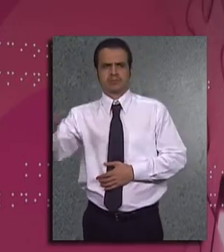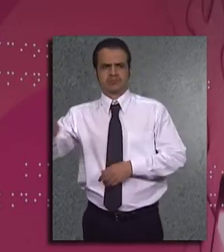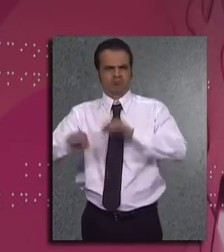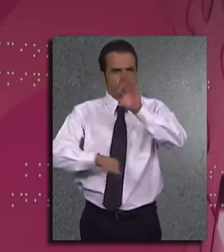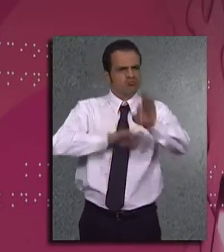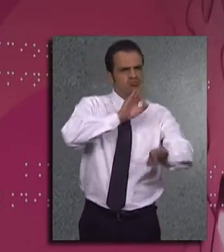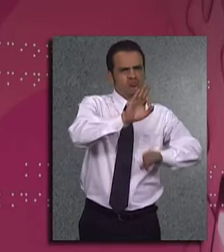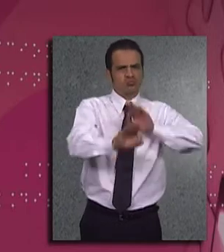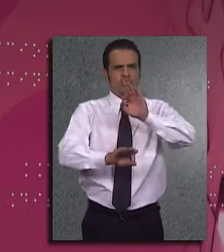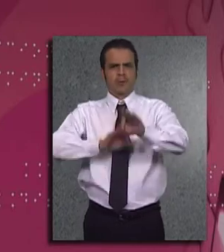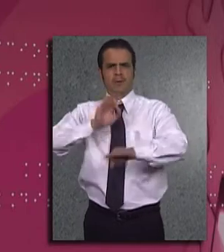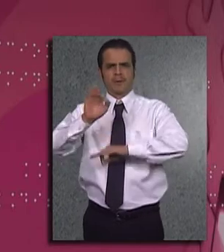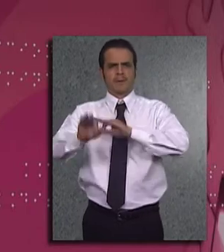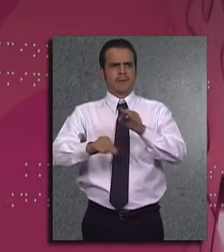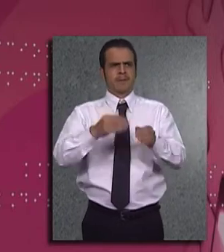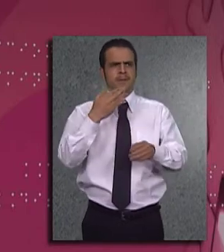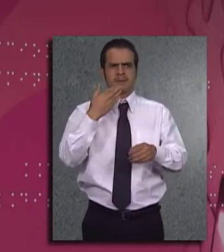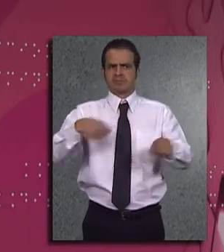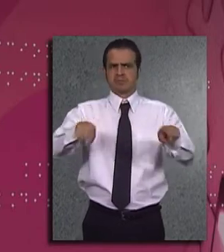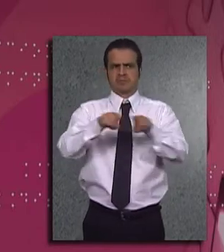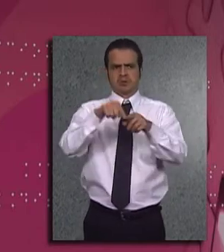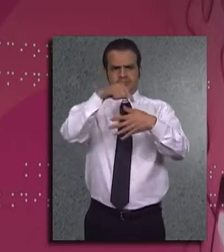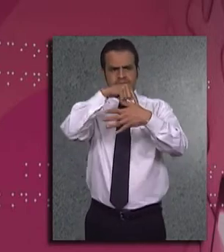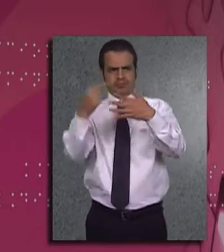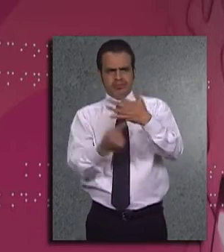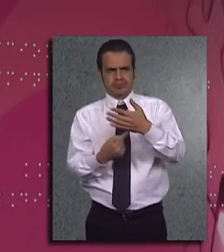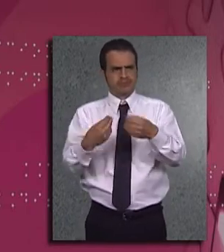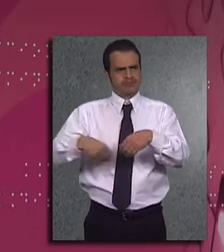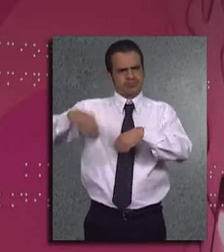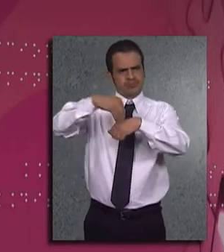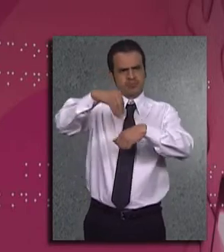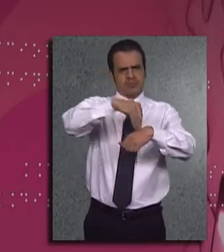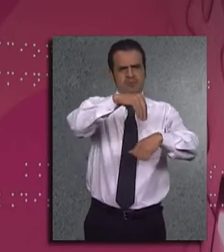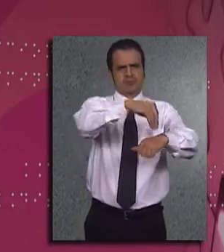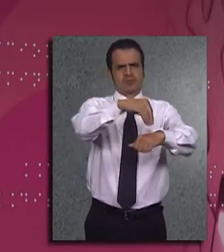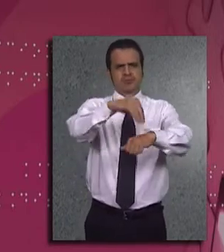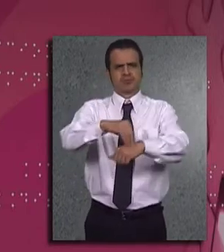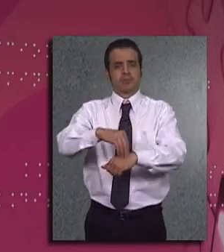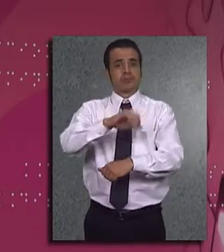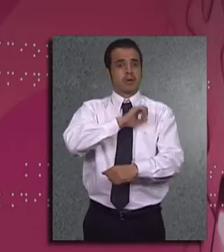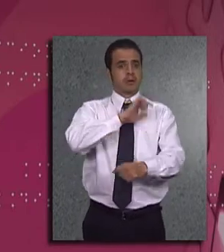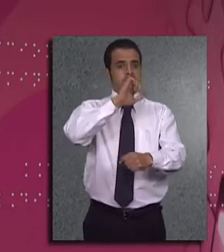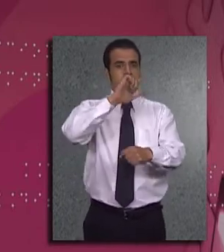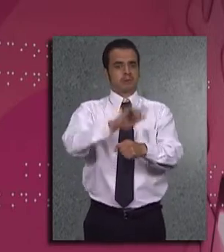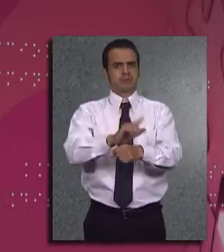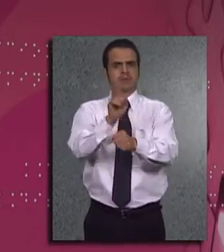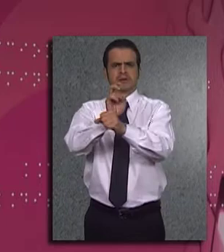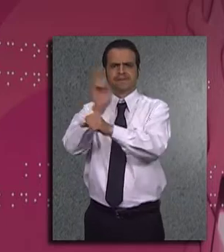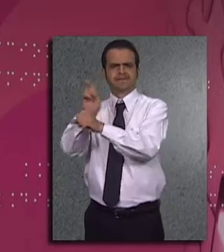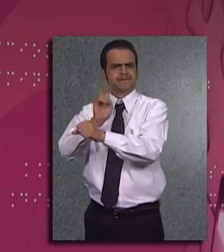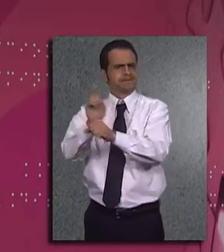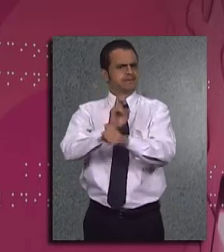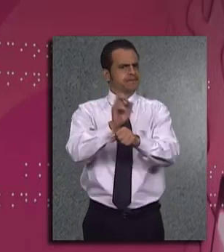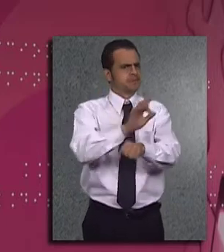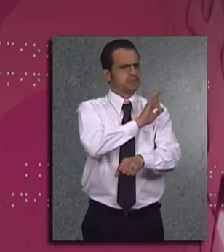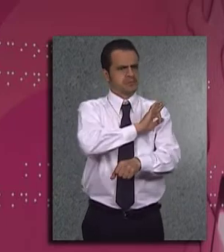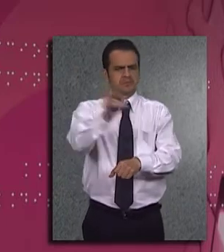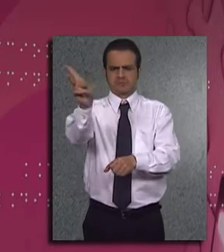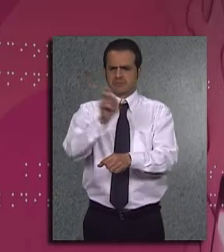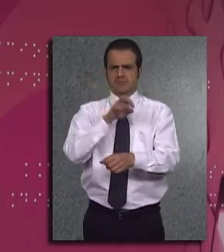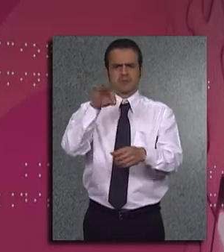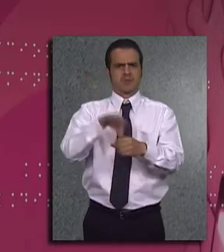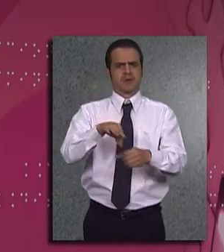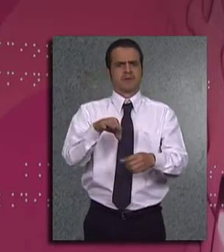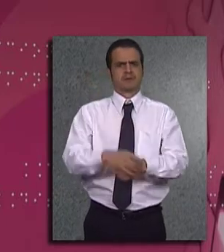que deberán recibir y de manera especial las medidas implementadas en todas y cada una de las casillas electorales para